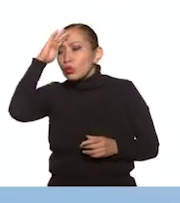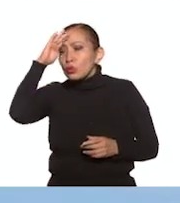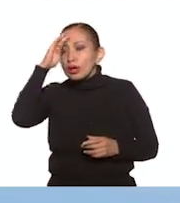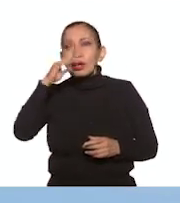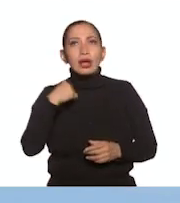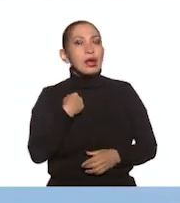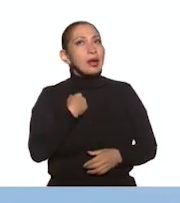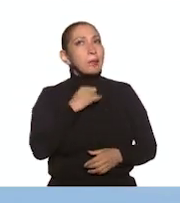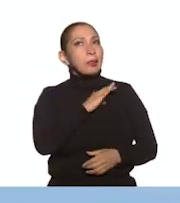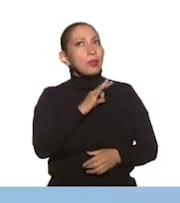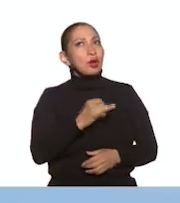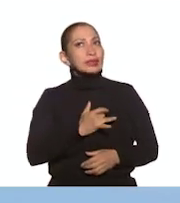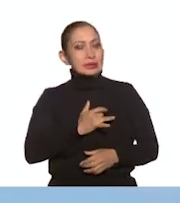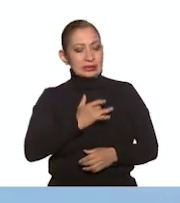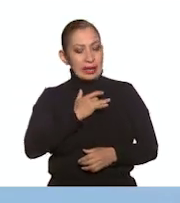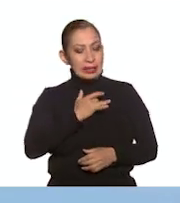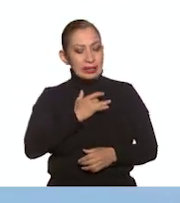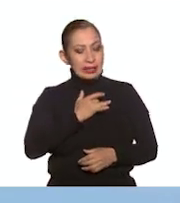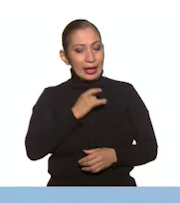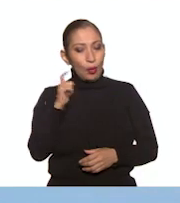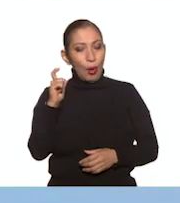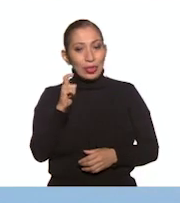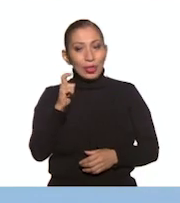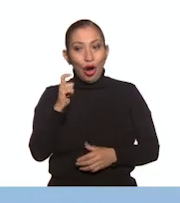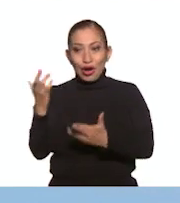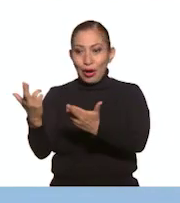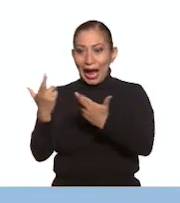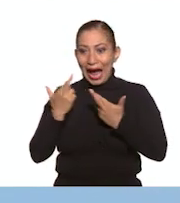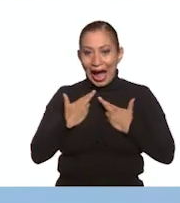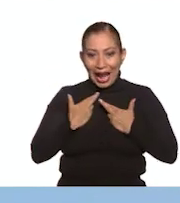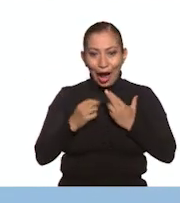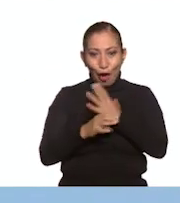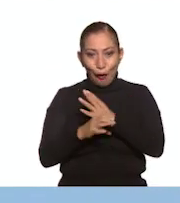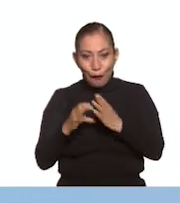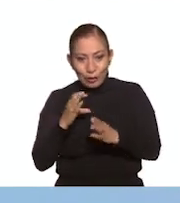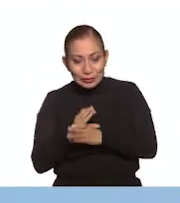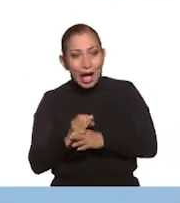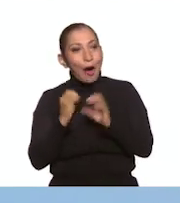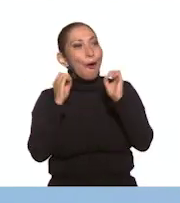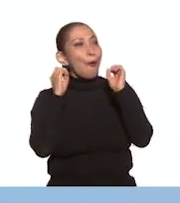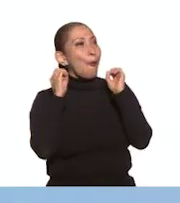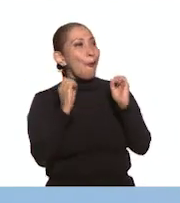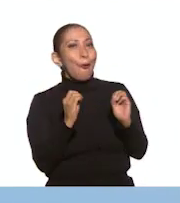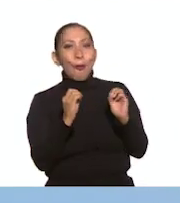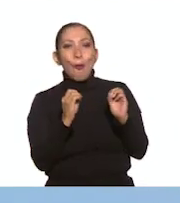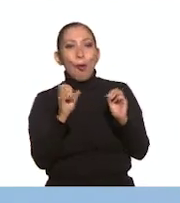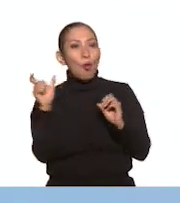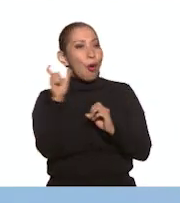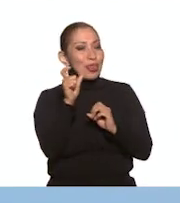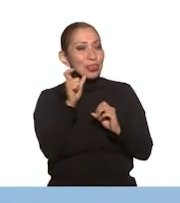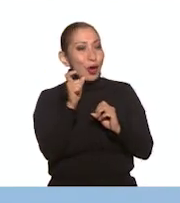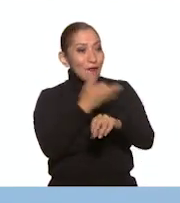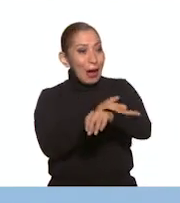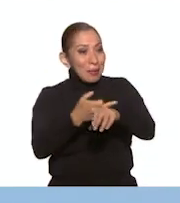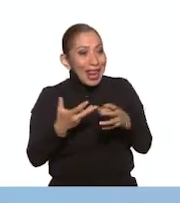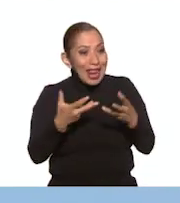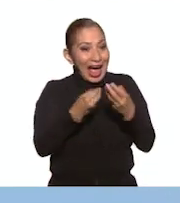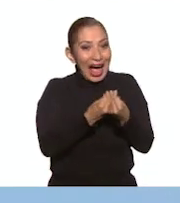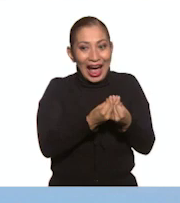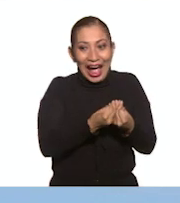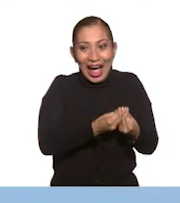Pues la podemos sentir cuando nos regalan algo o cuando estamos con nuestra